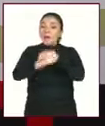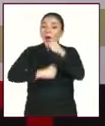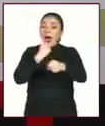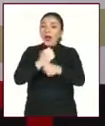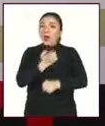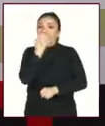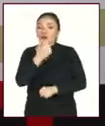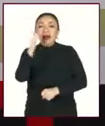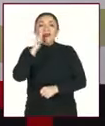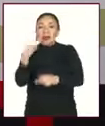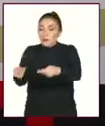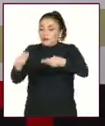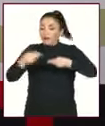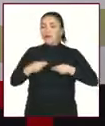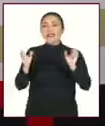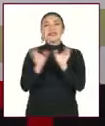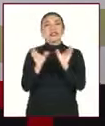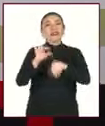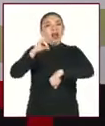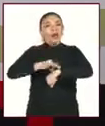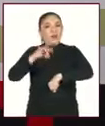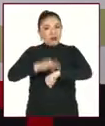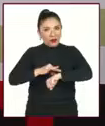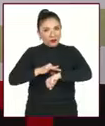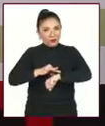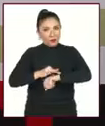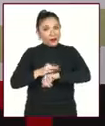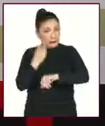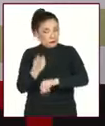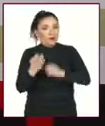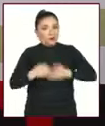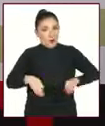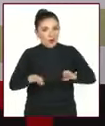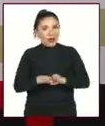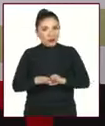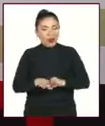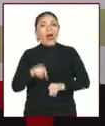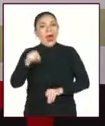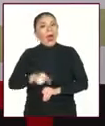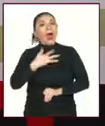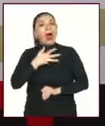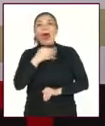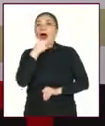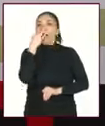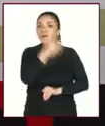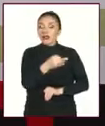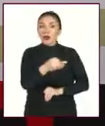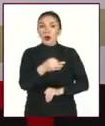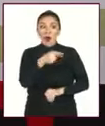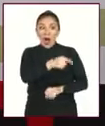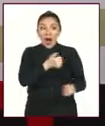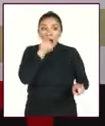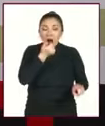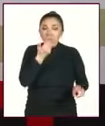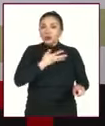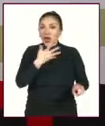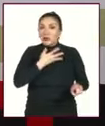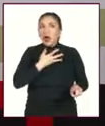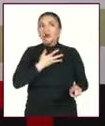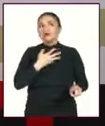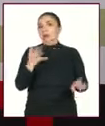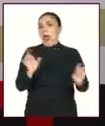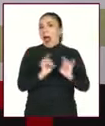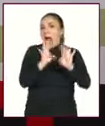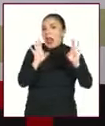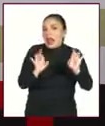un certificado médico. Entonces ahí se notifica si los alumnos tienen alguna alergia,